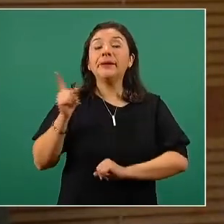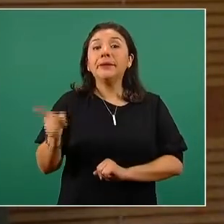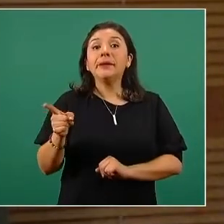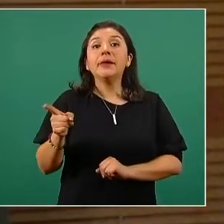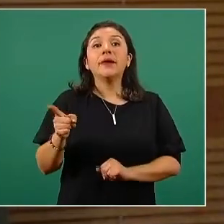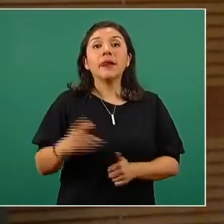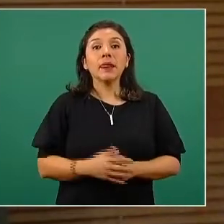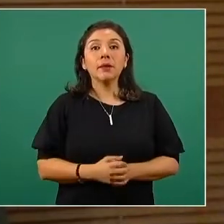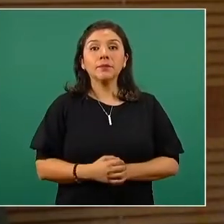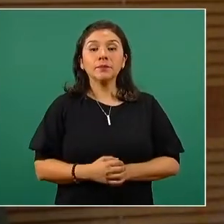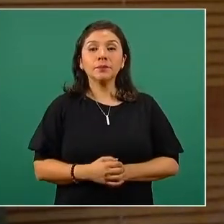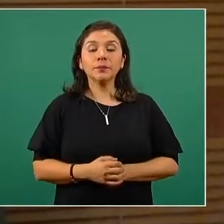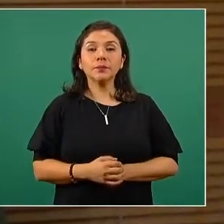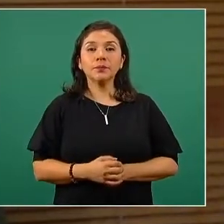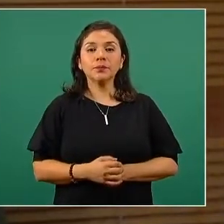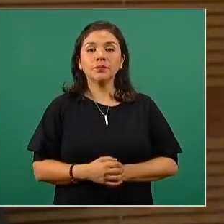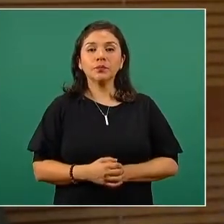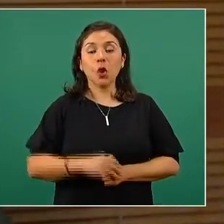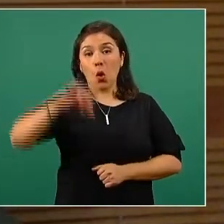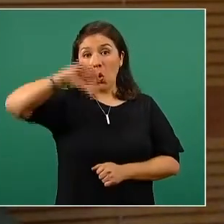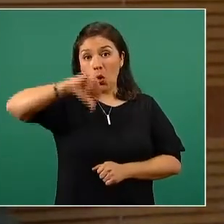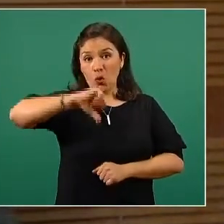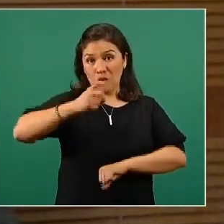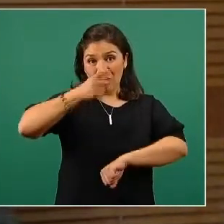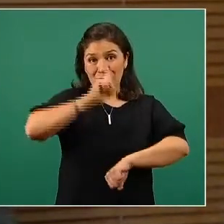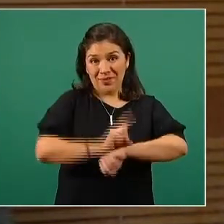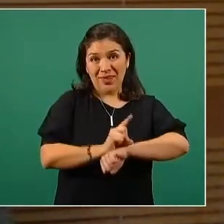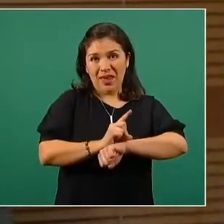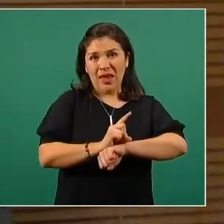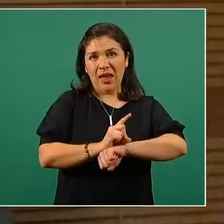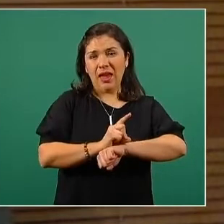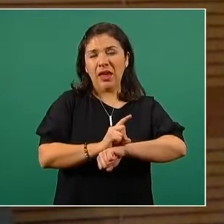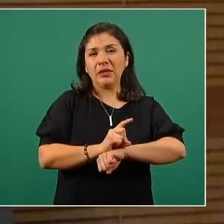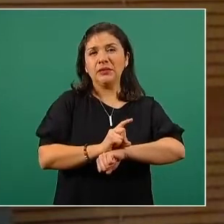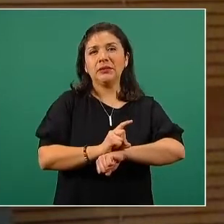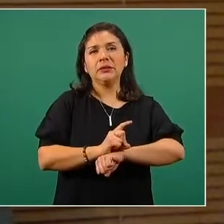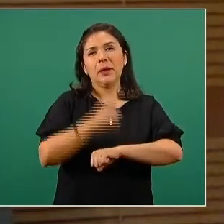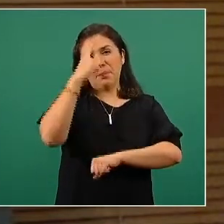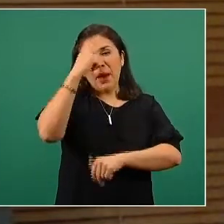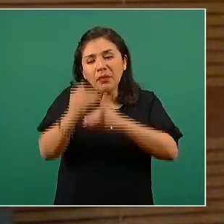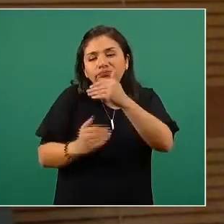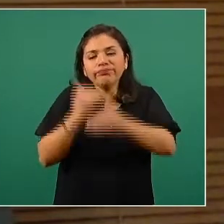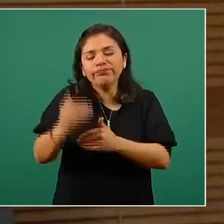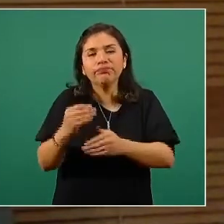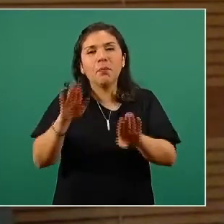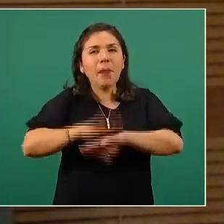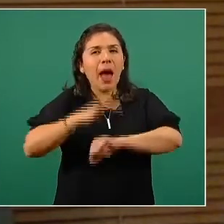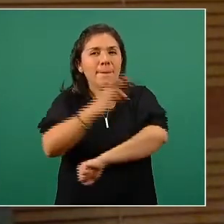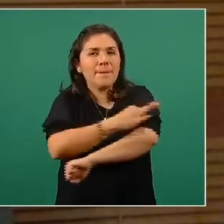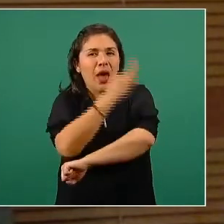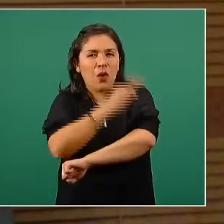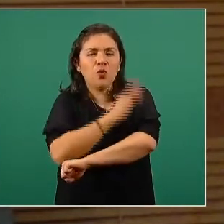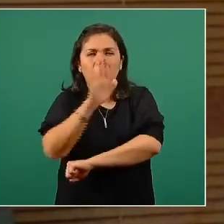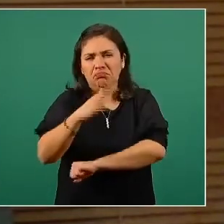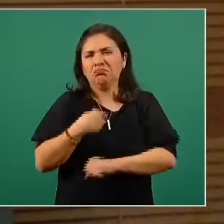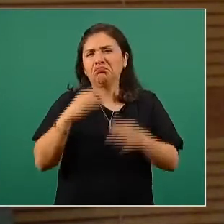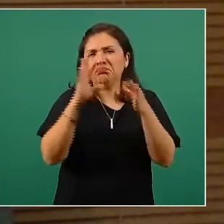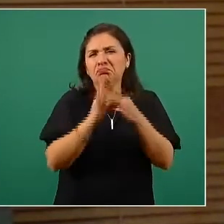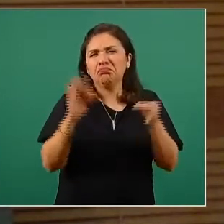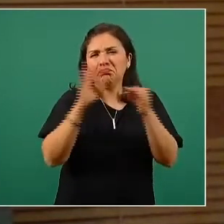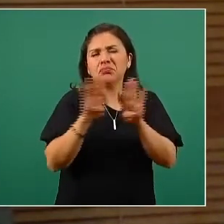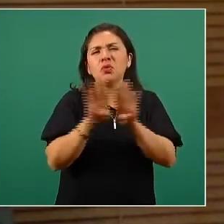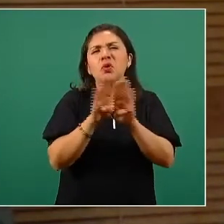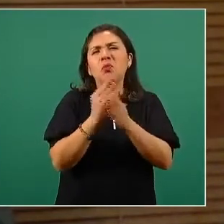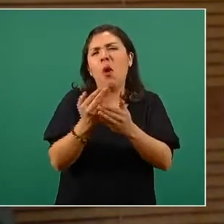el día de hoy y avance de vacunación, nada más quiero recalcar que como ya lo